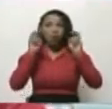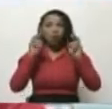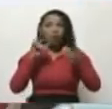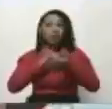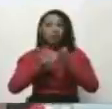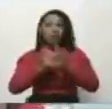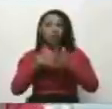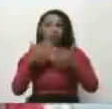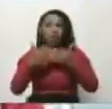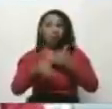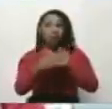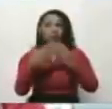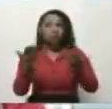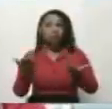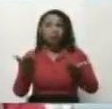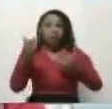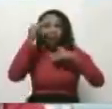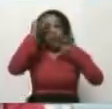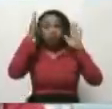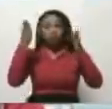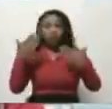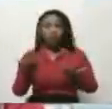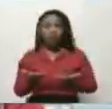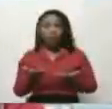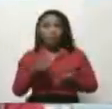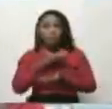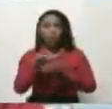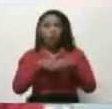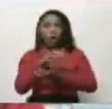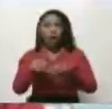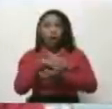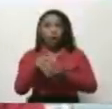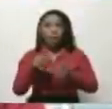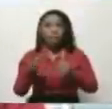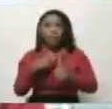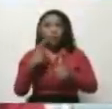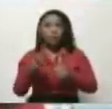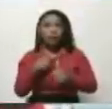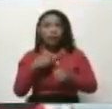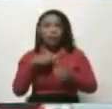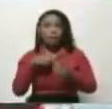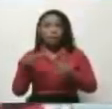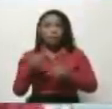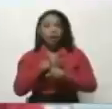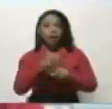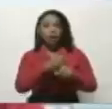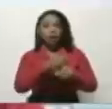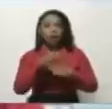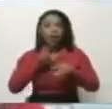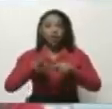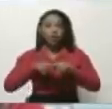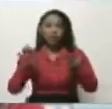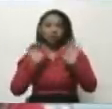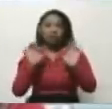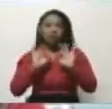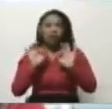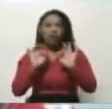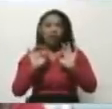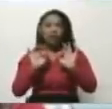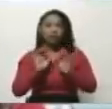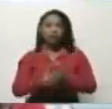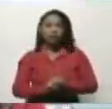Más allá de atender un problema de narcisismo primario maltratado en la infancia. Nada, los bienes materiales,